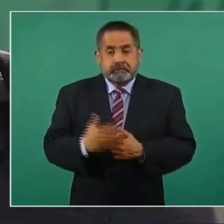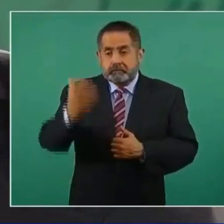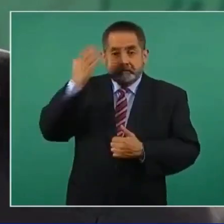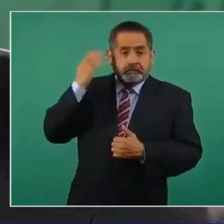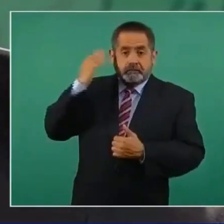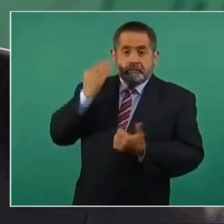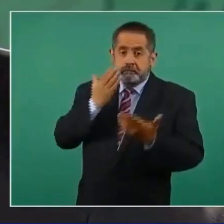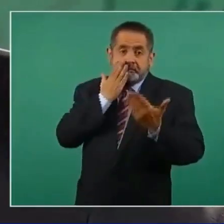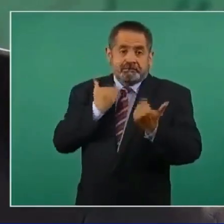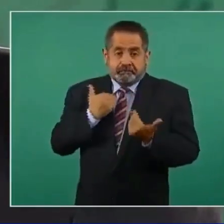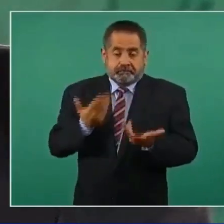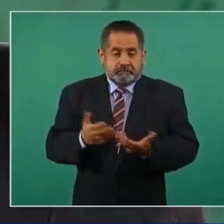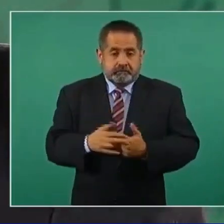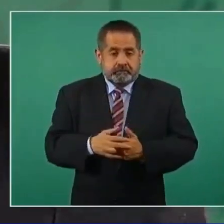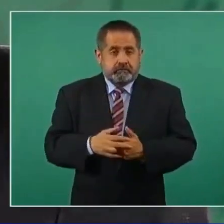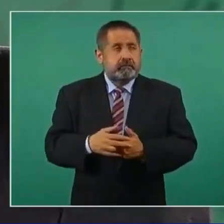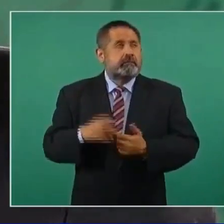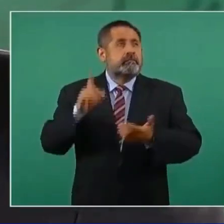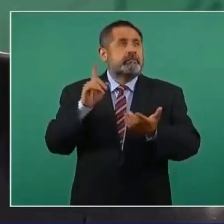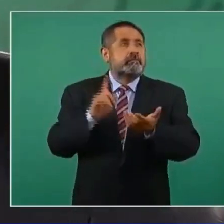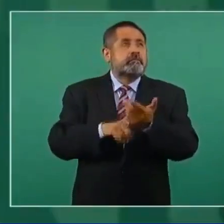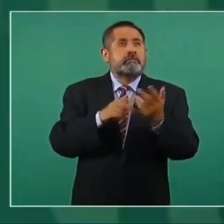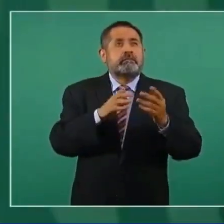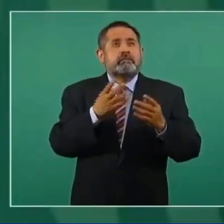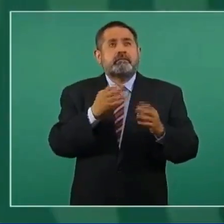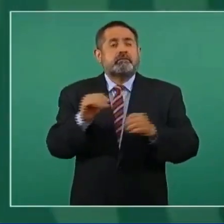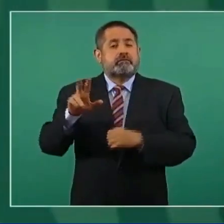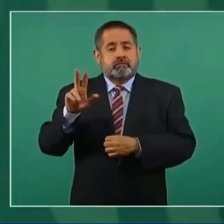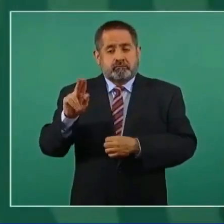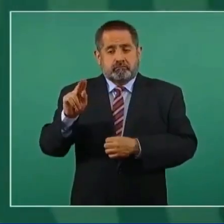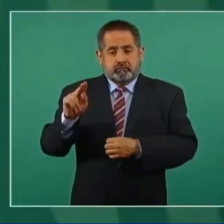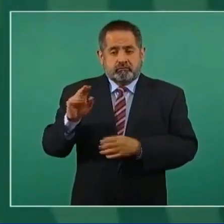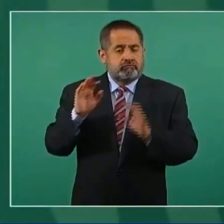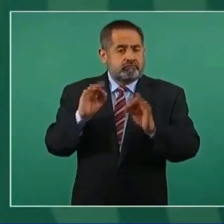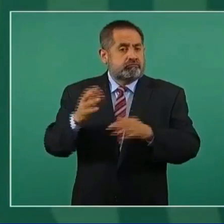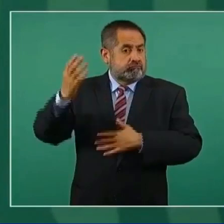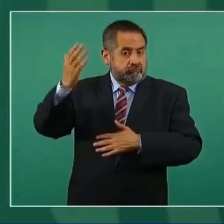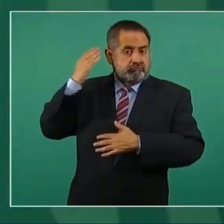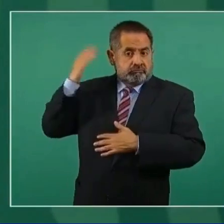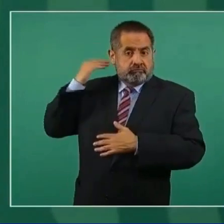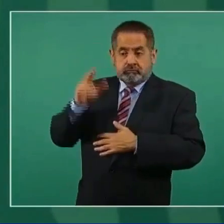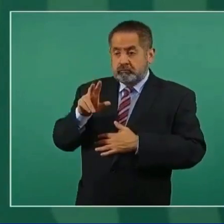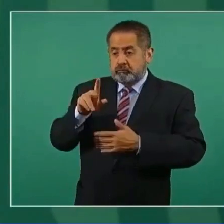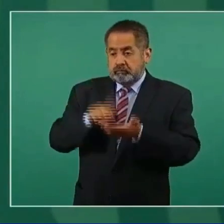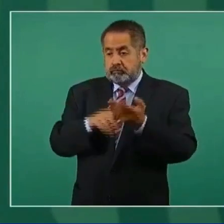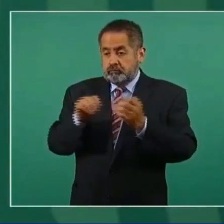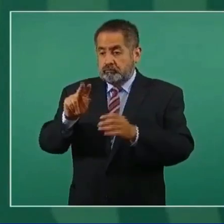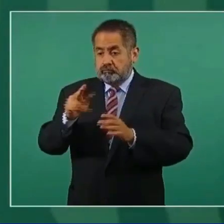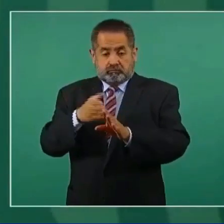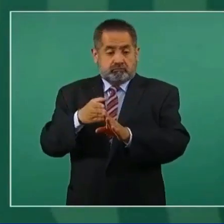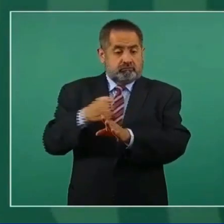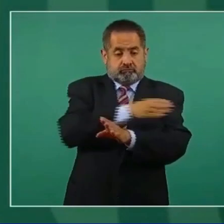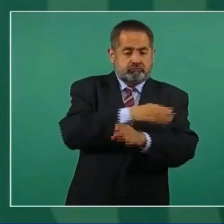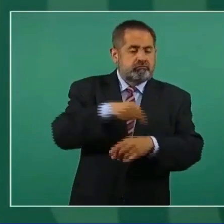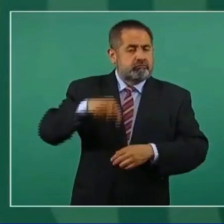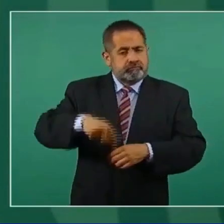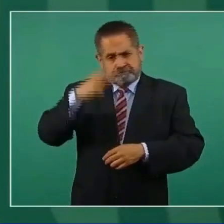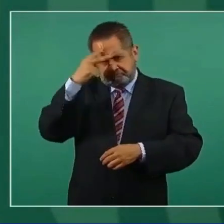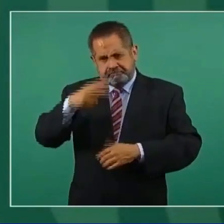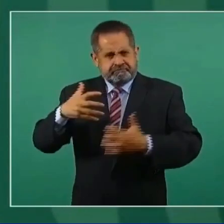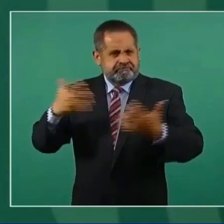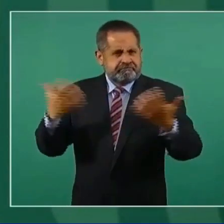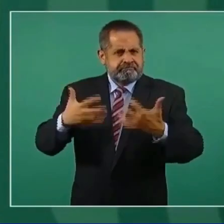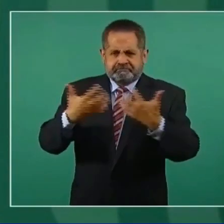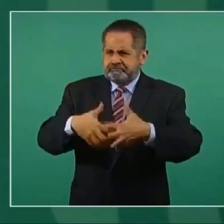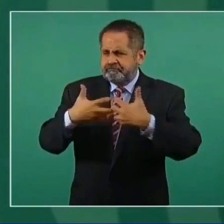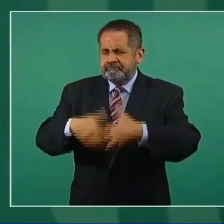antes. Hasta los años 80 nosotros producíamos en México todas